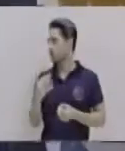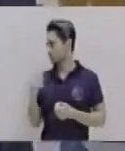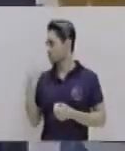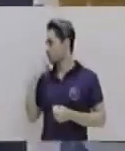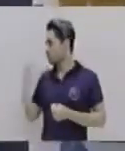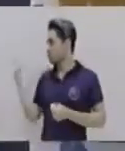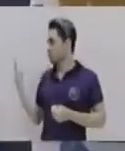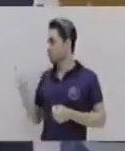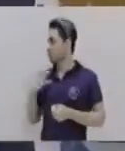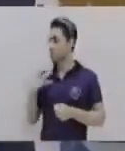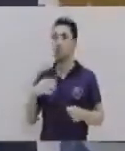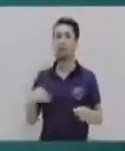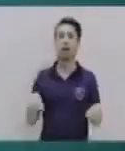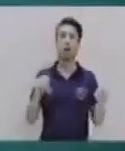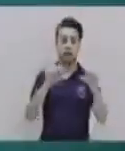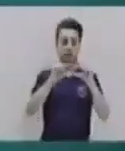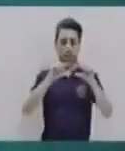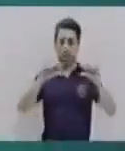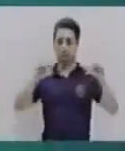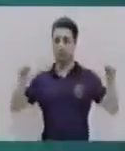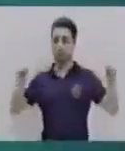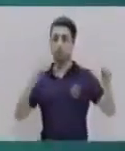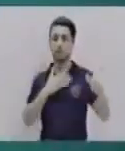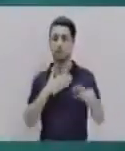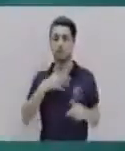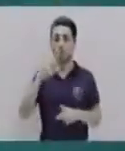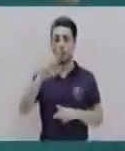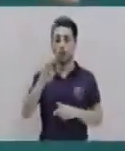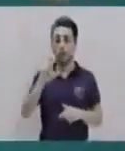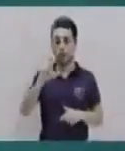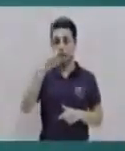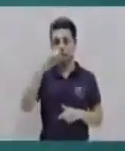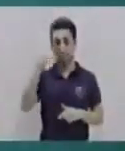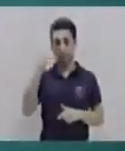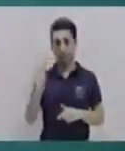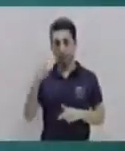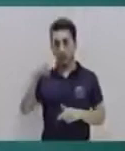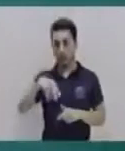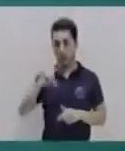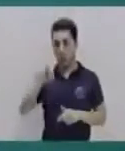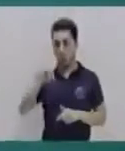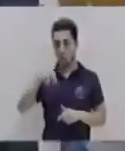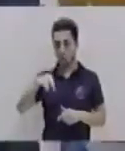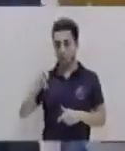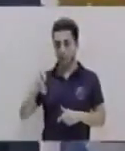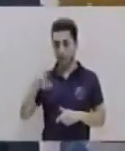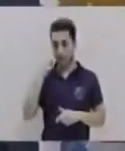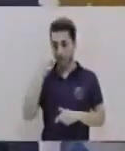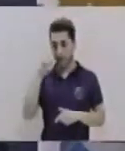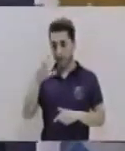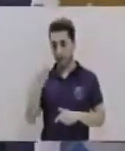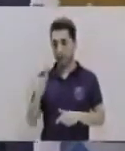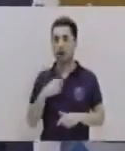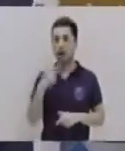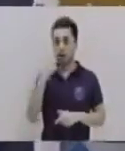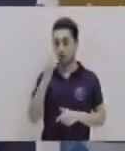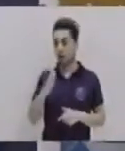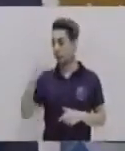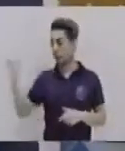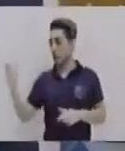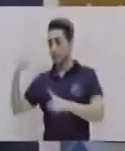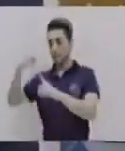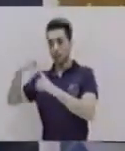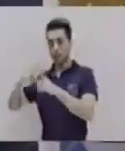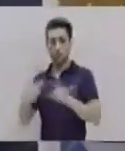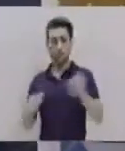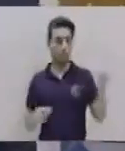tenemos una recta numérica en donde ya podemos determinar que aquí están los positivos y aquí están los negativos. Sí. Entonces, al